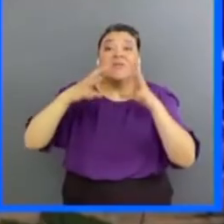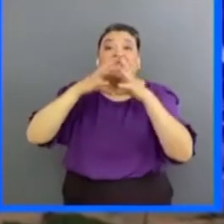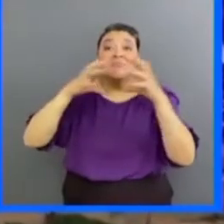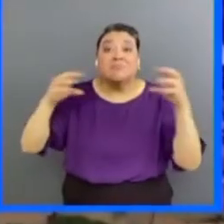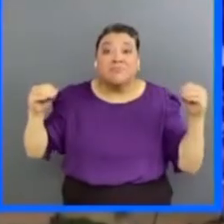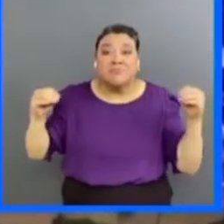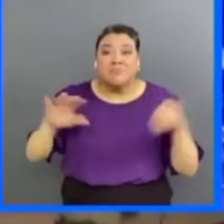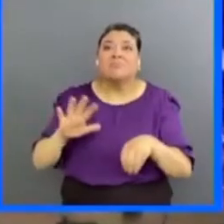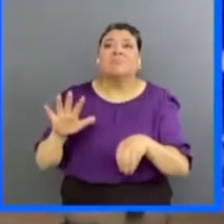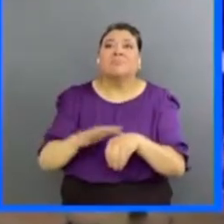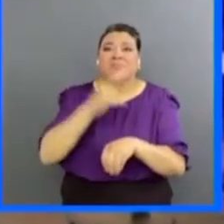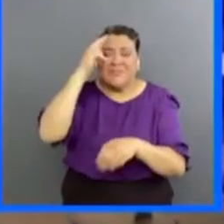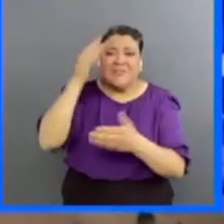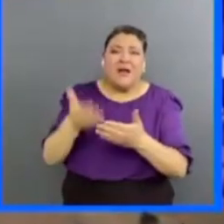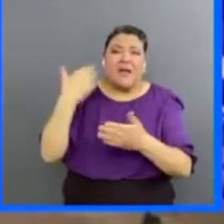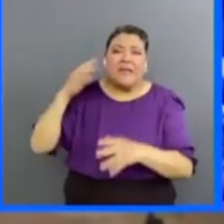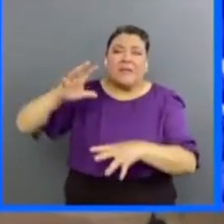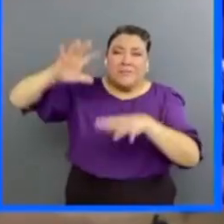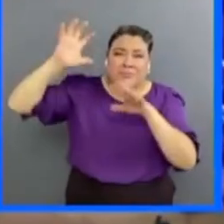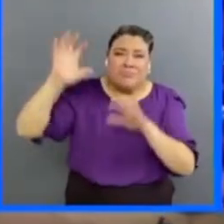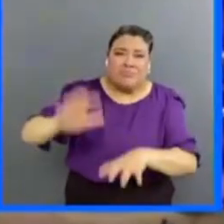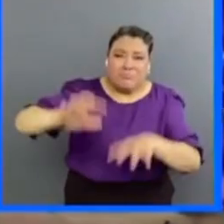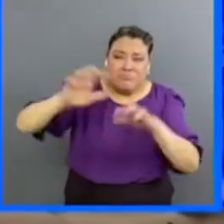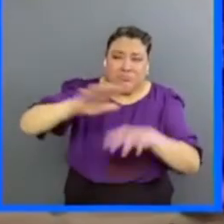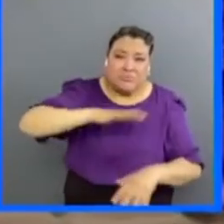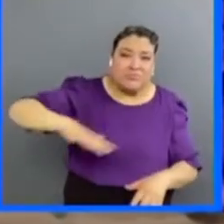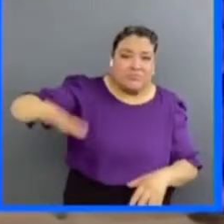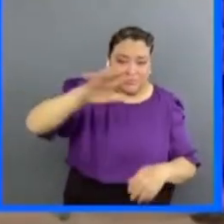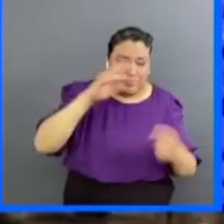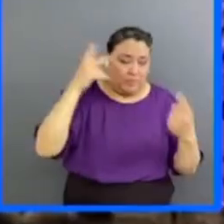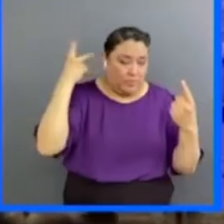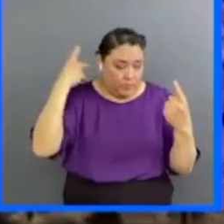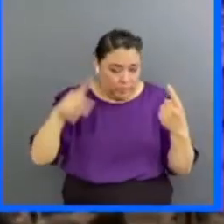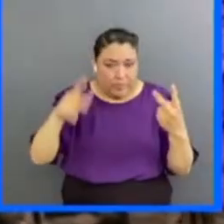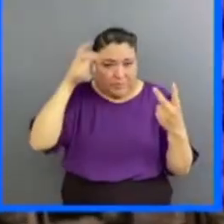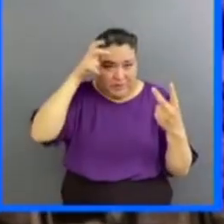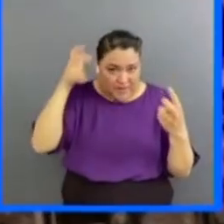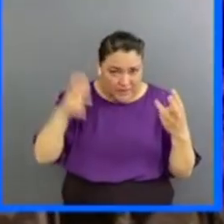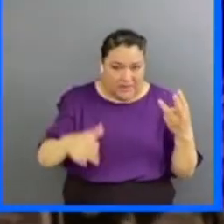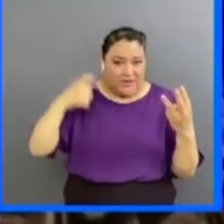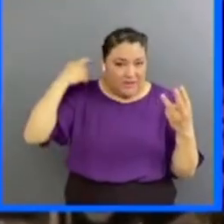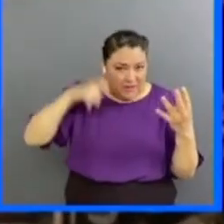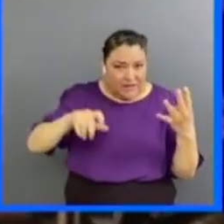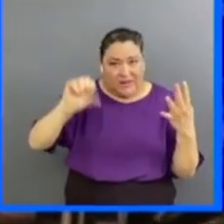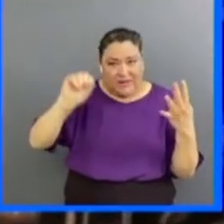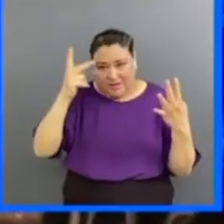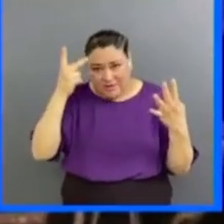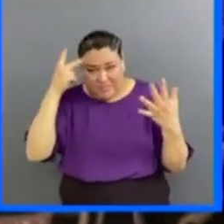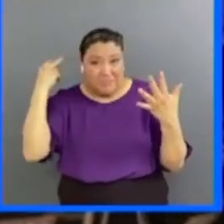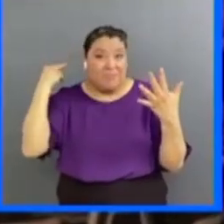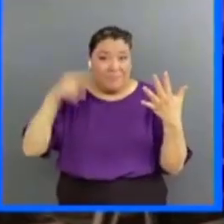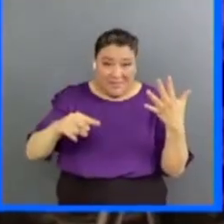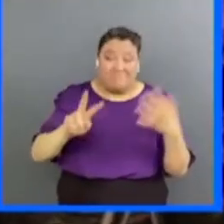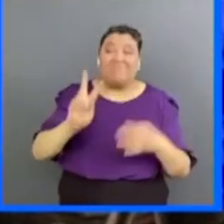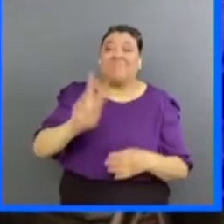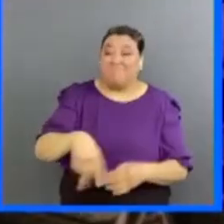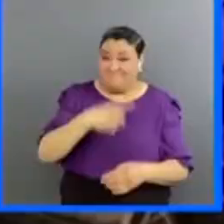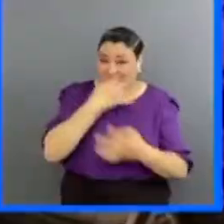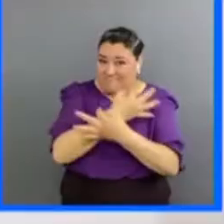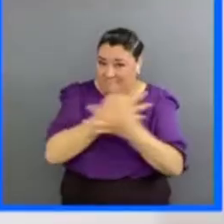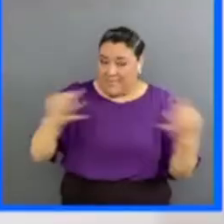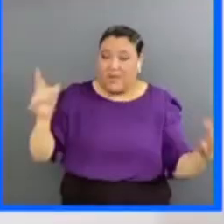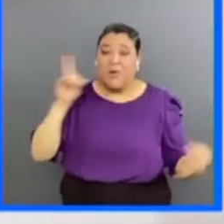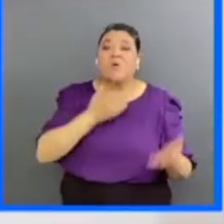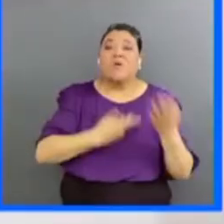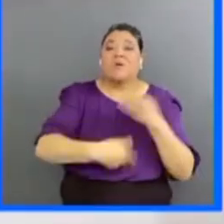de las lluvias torrenciales en Hidalgo, Puebla, Querétaro, San Luis Potosí y Veracruz, reveló la presidenta Claudia Sheinbaum.